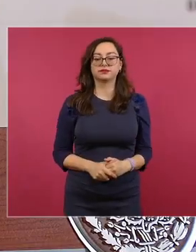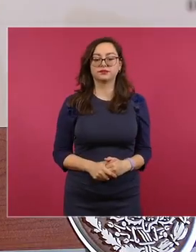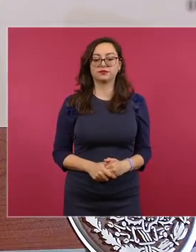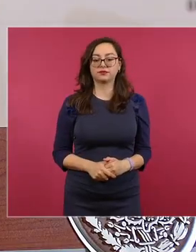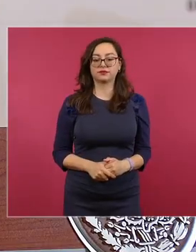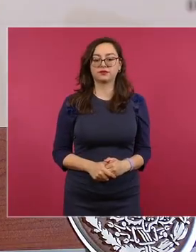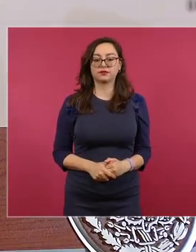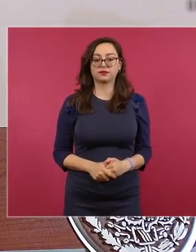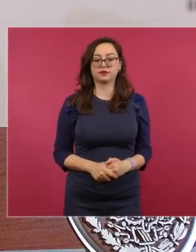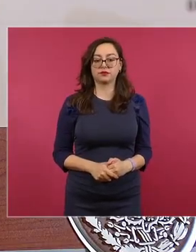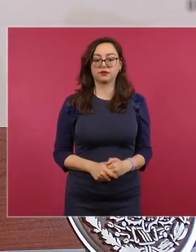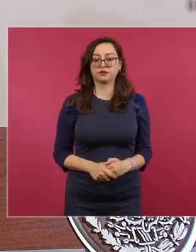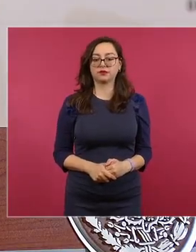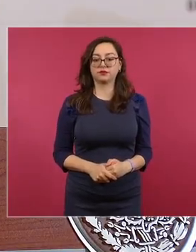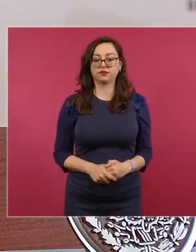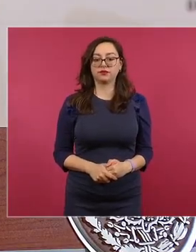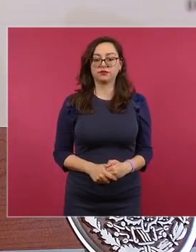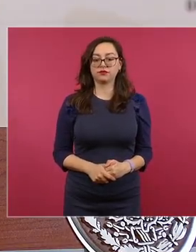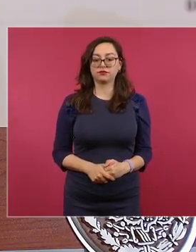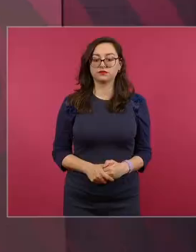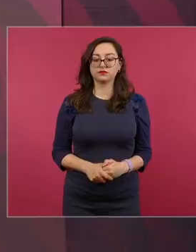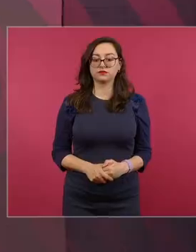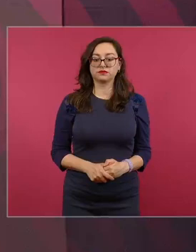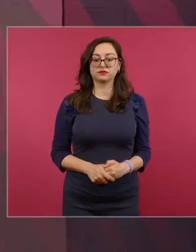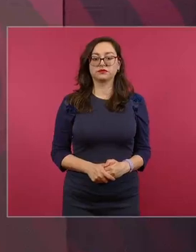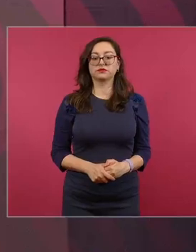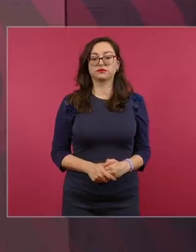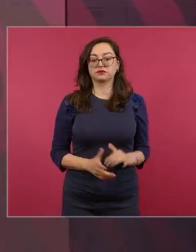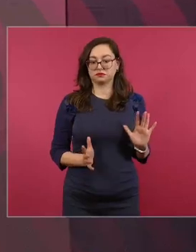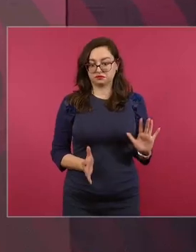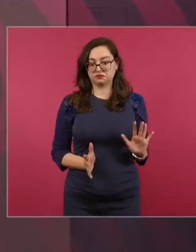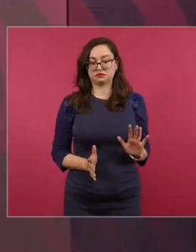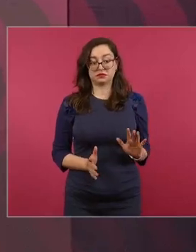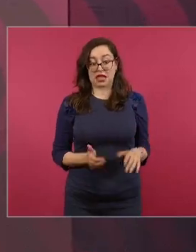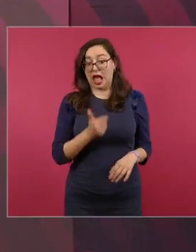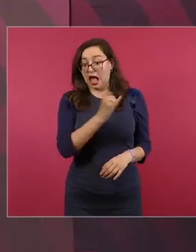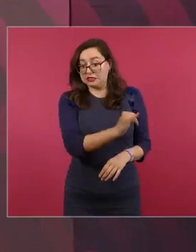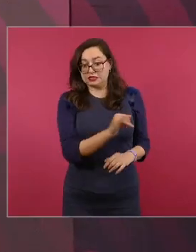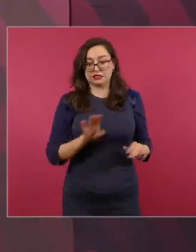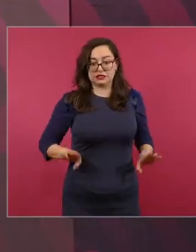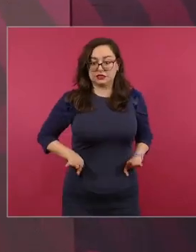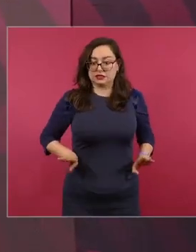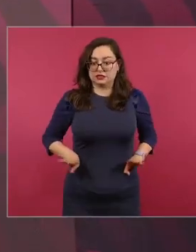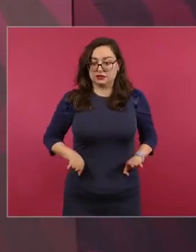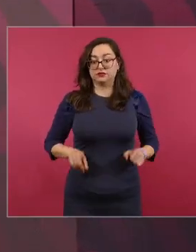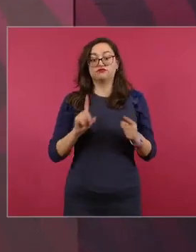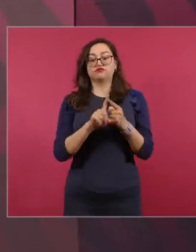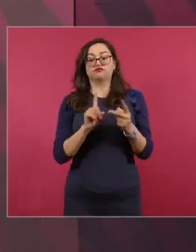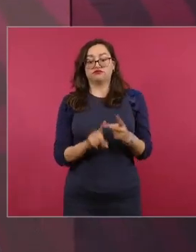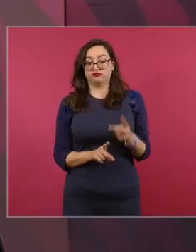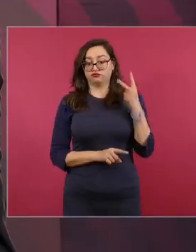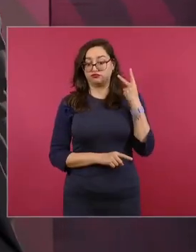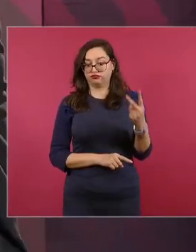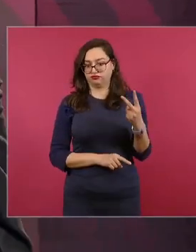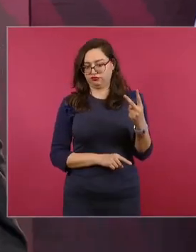Siempre hay un pie de igualdad. Y las otras dos cosas que le reconozco, una es